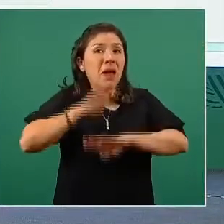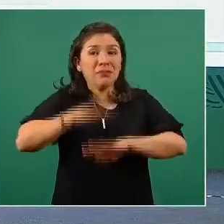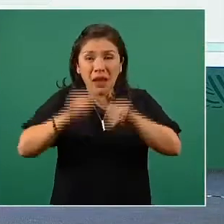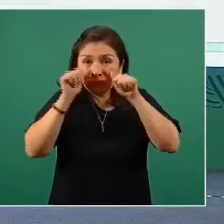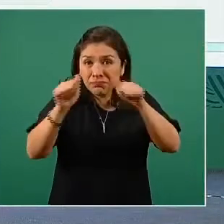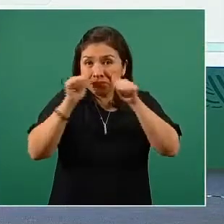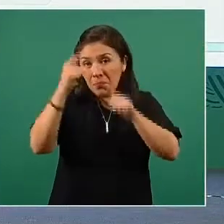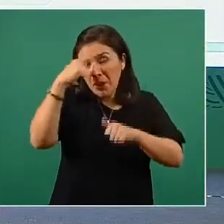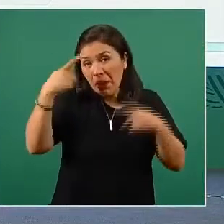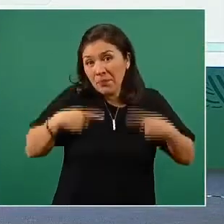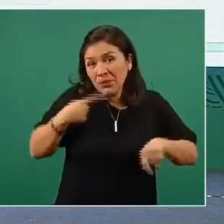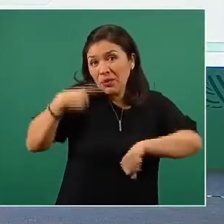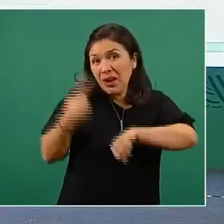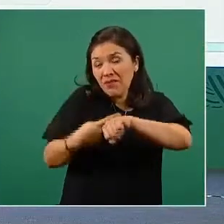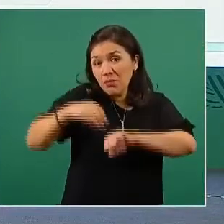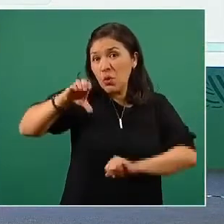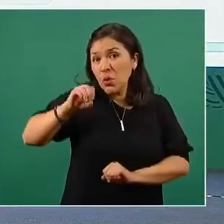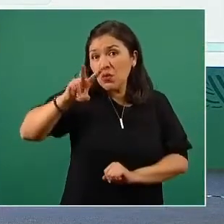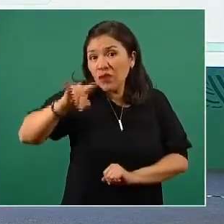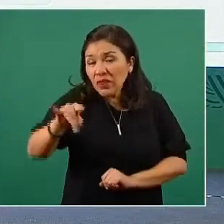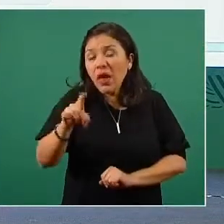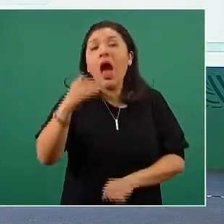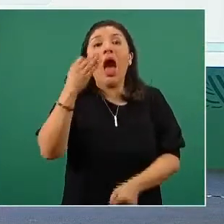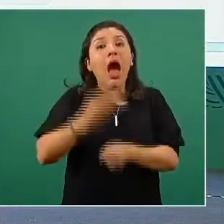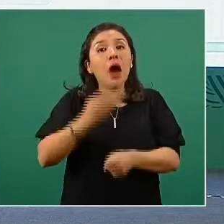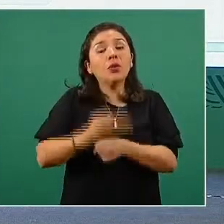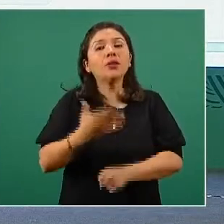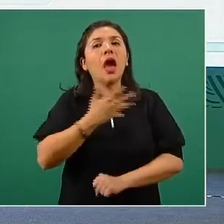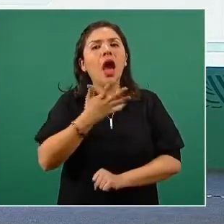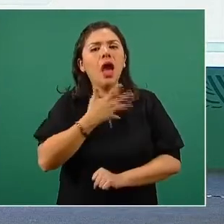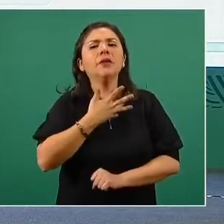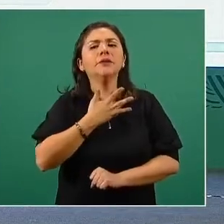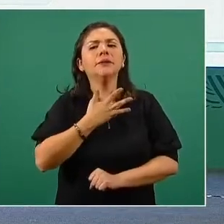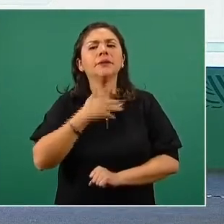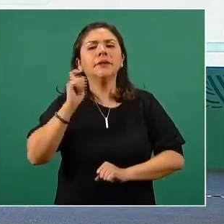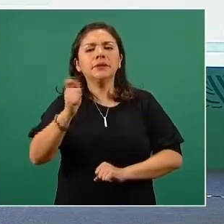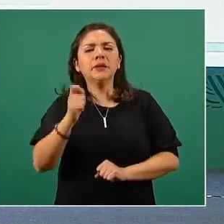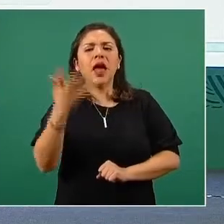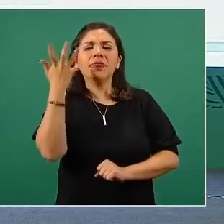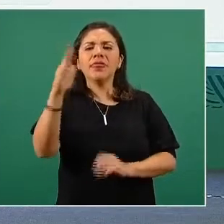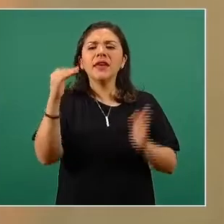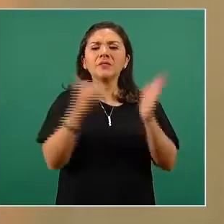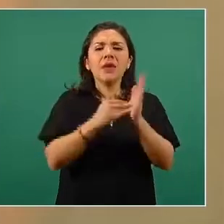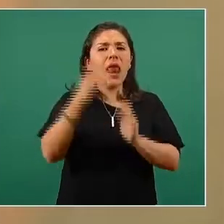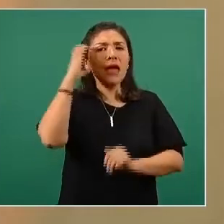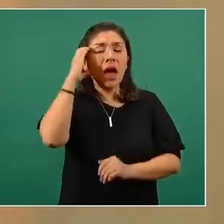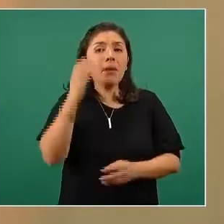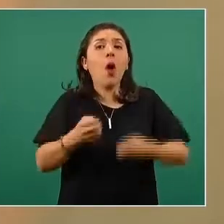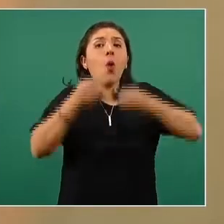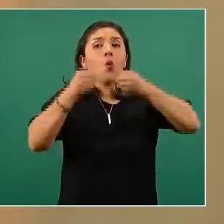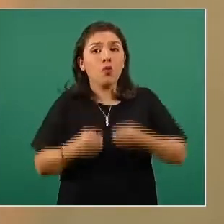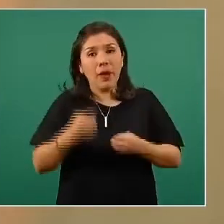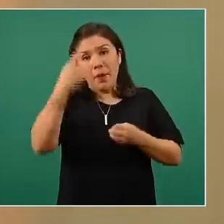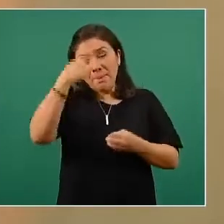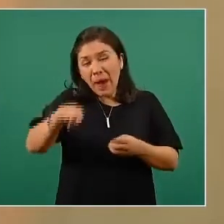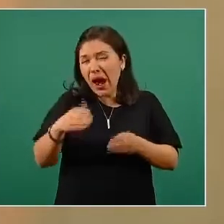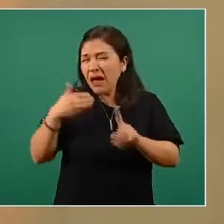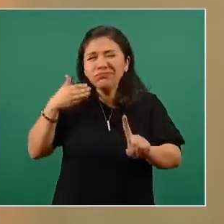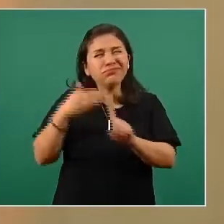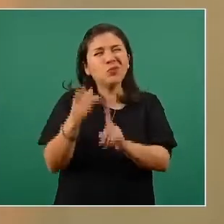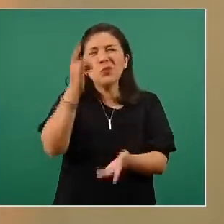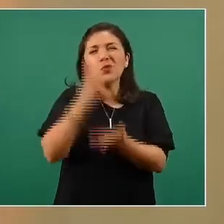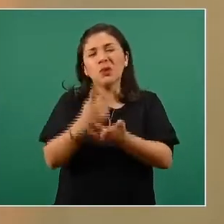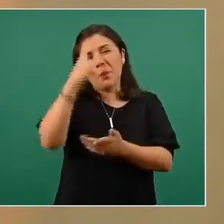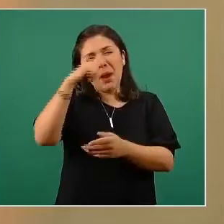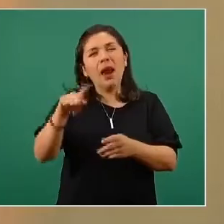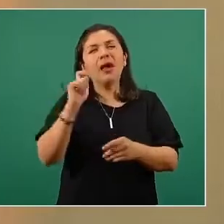para la atención de estos pacientes, y actualmente tenemos una cantidad de más de 10.000 camas ocupadas destinadas específicamente